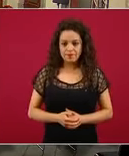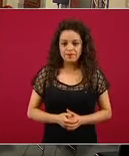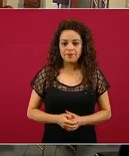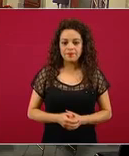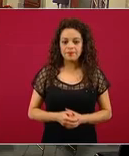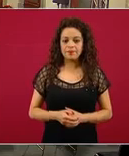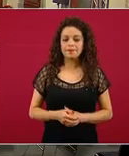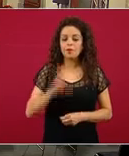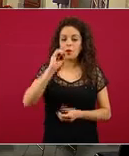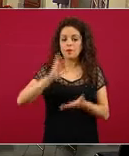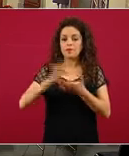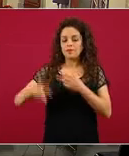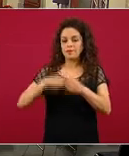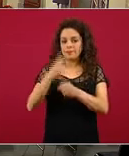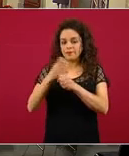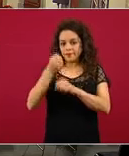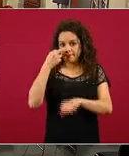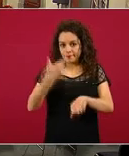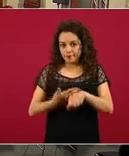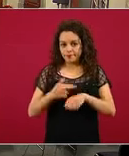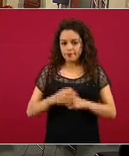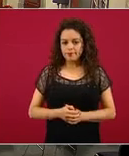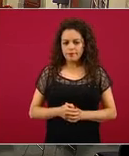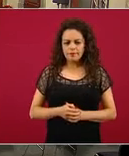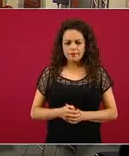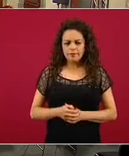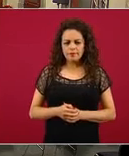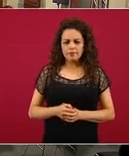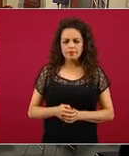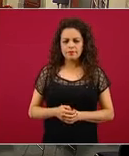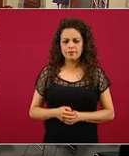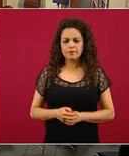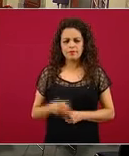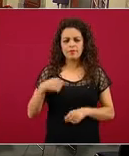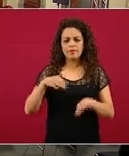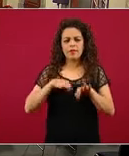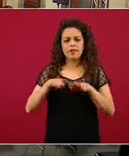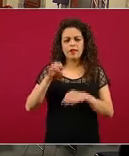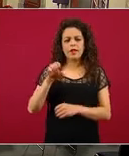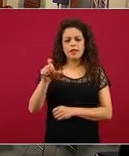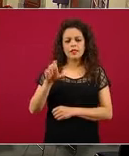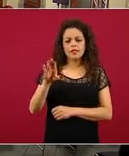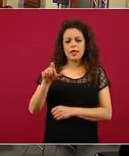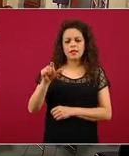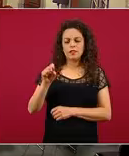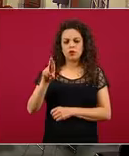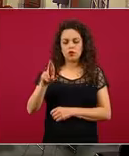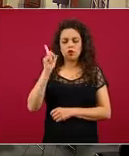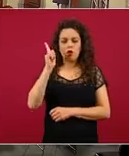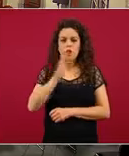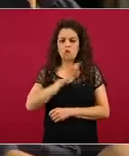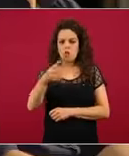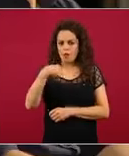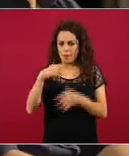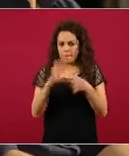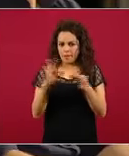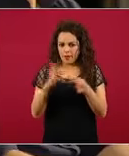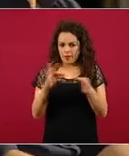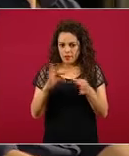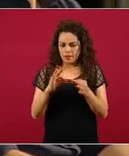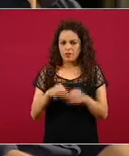Muchas gracias, subsecretario. Abraham Nava, de Imagen y Excelsior. Si pudiera explicarme cuál es la meta que